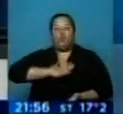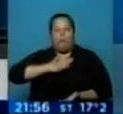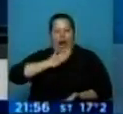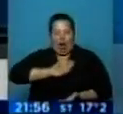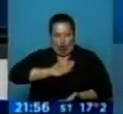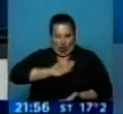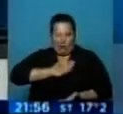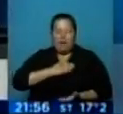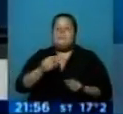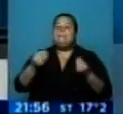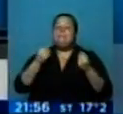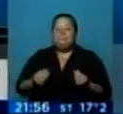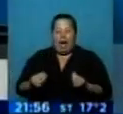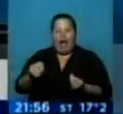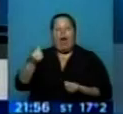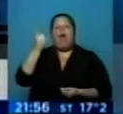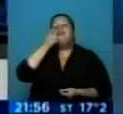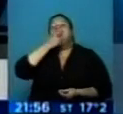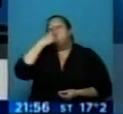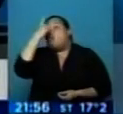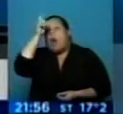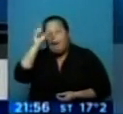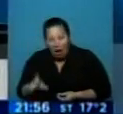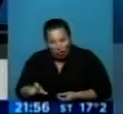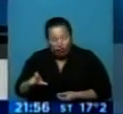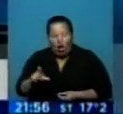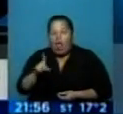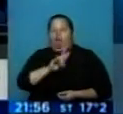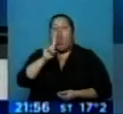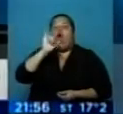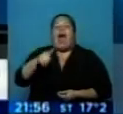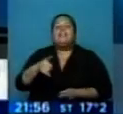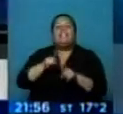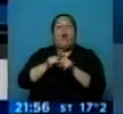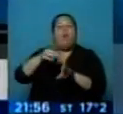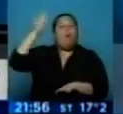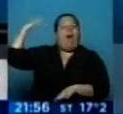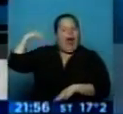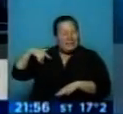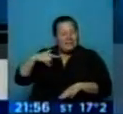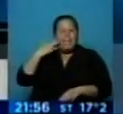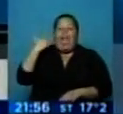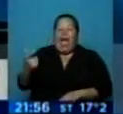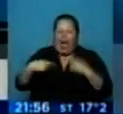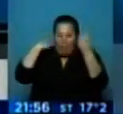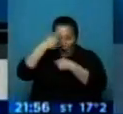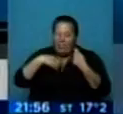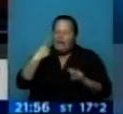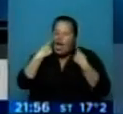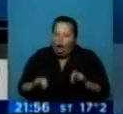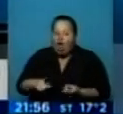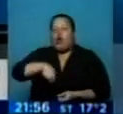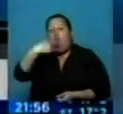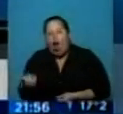humanos para que cuando alguien no reconozca el pasado, las abuelas reconozcan